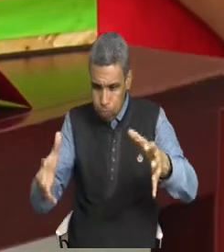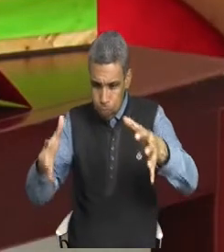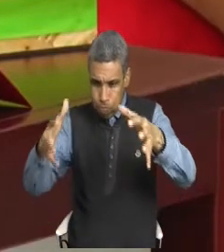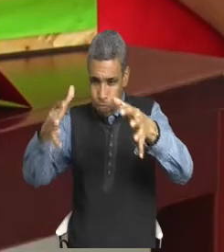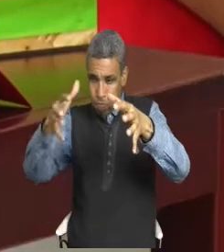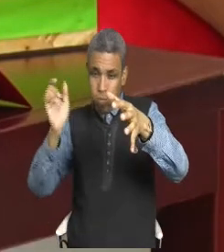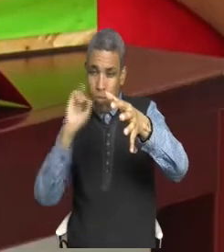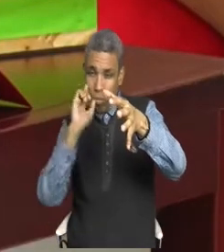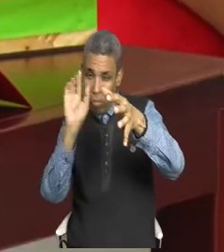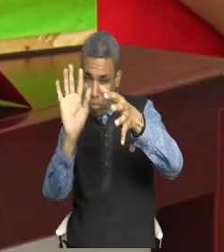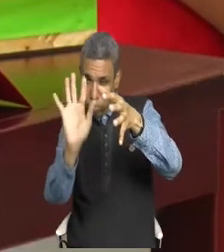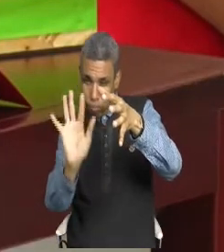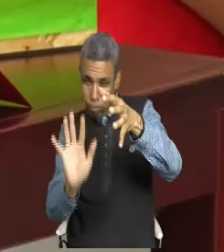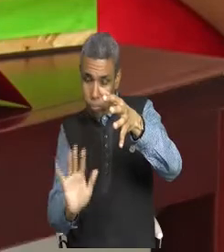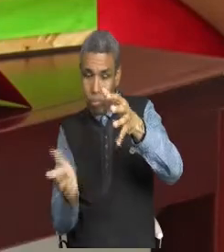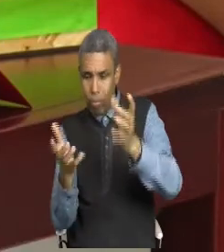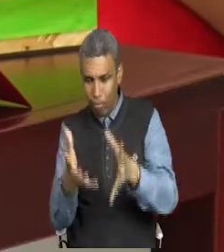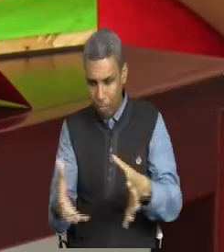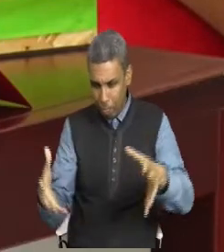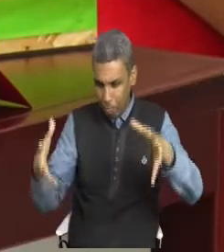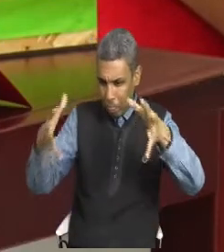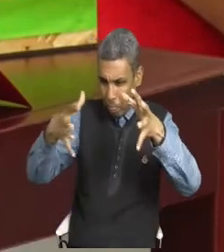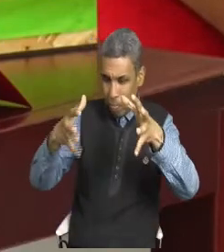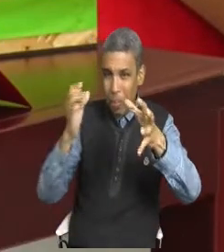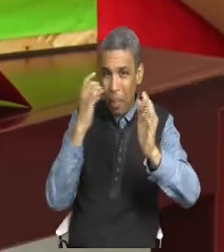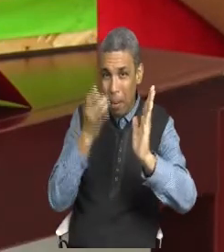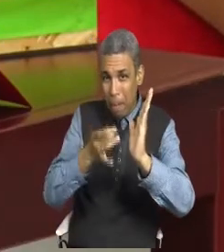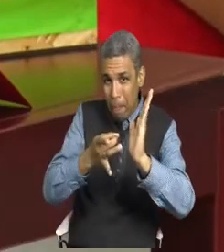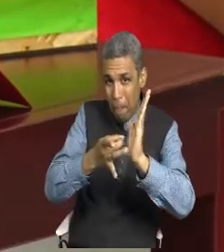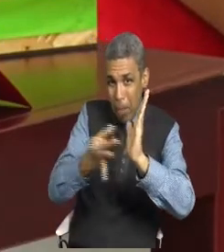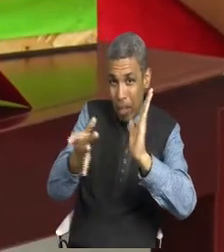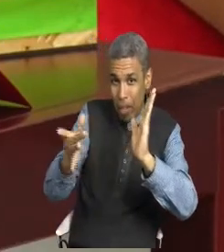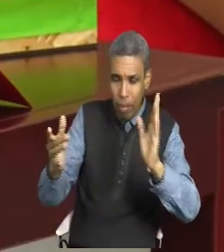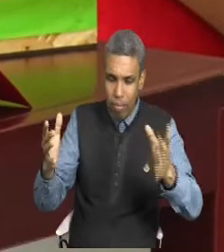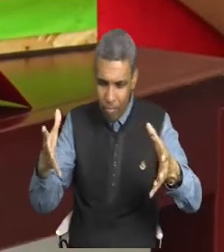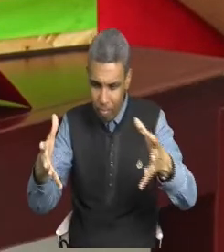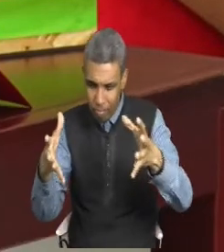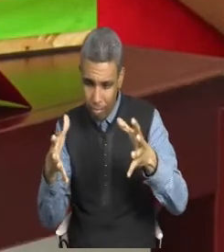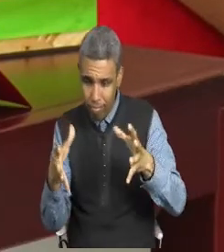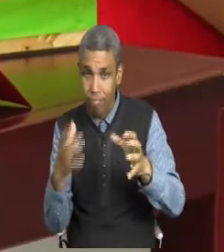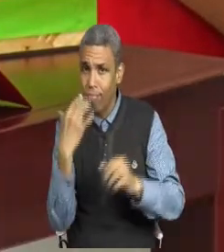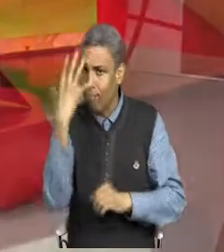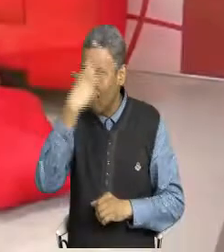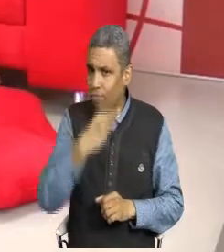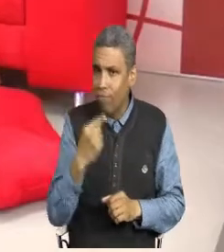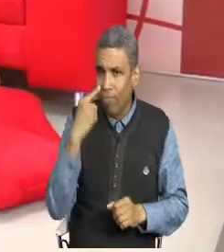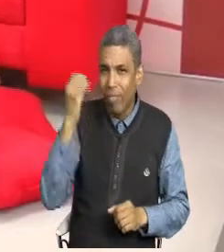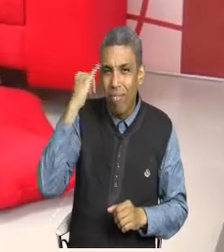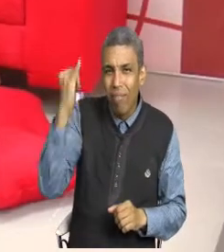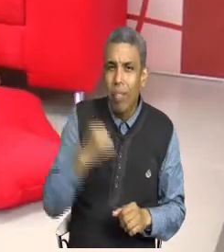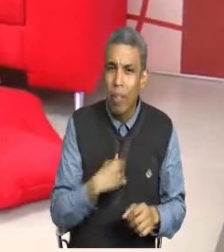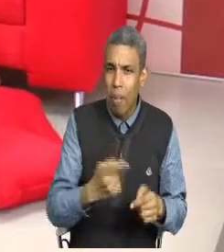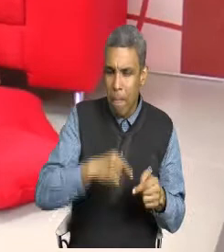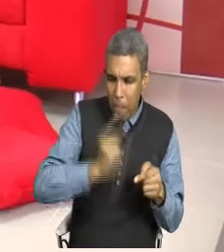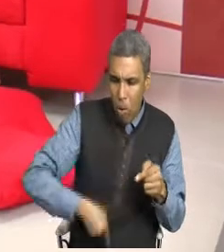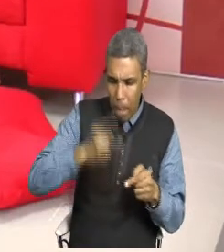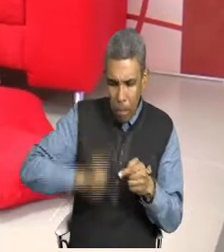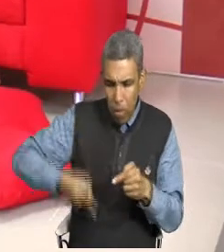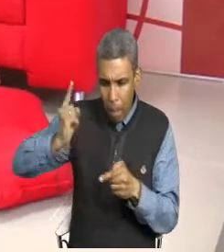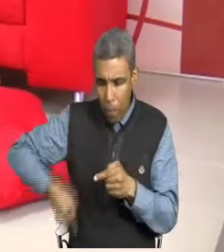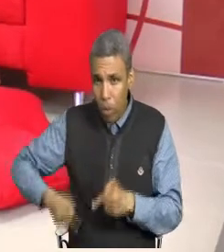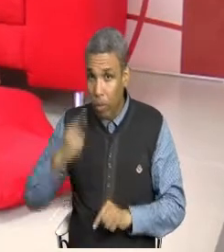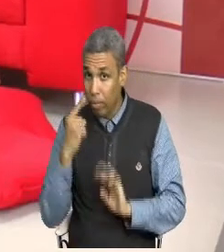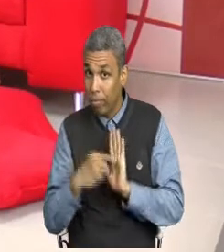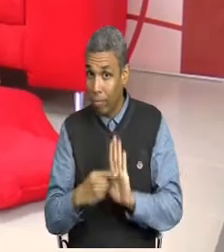las frutas en la mesa del comedor, en la barra de la cocina. Mejor dicho, esto es perfecto para que podamos nosotros en casa quedar